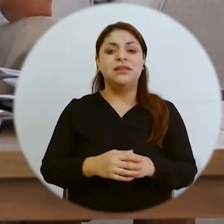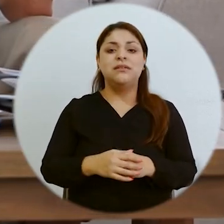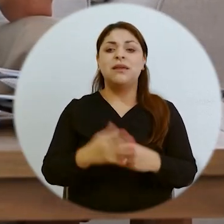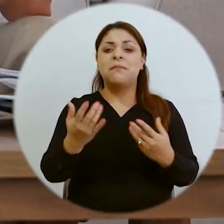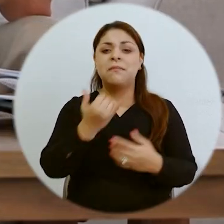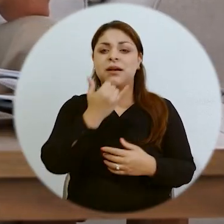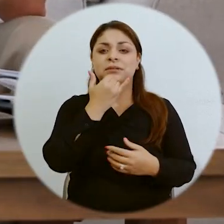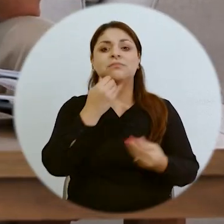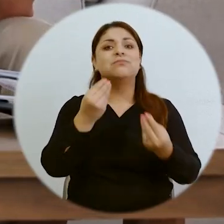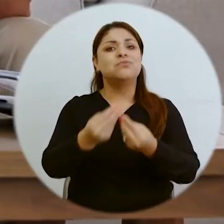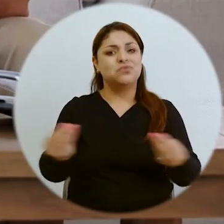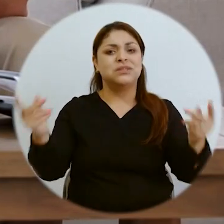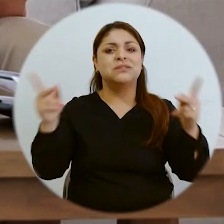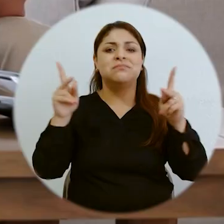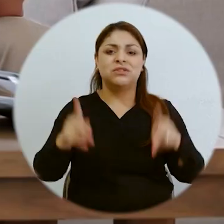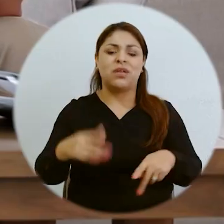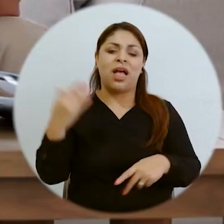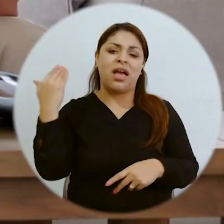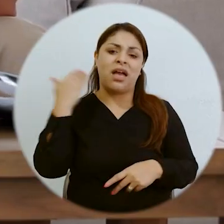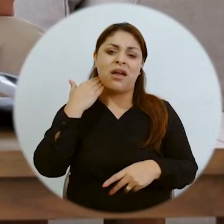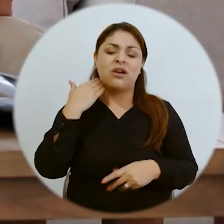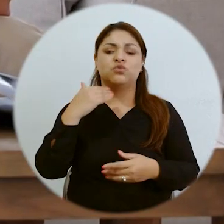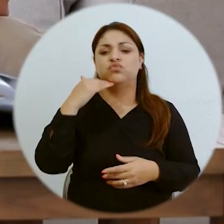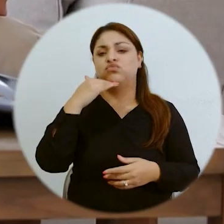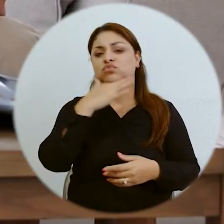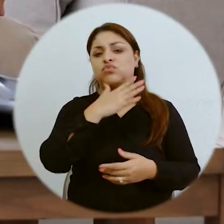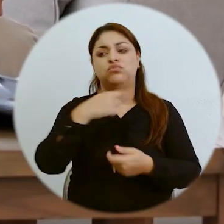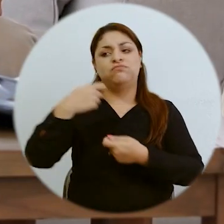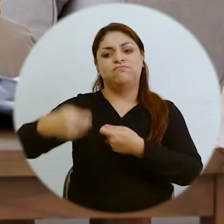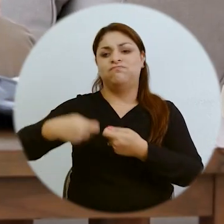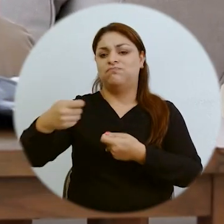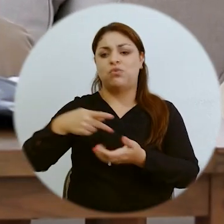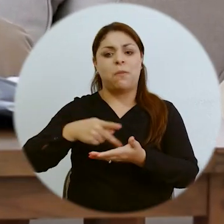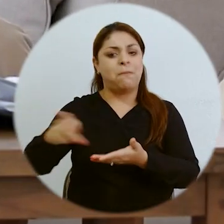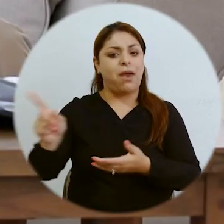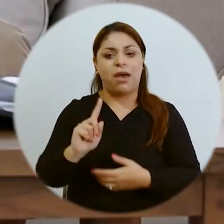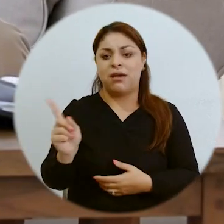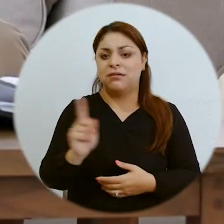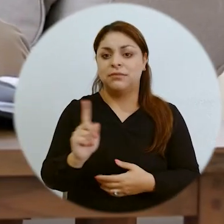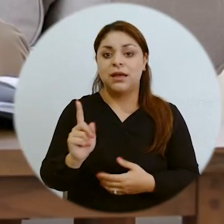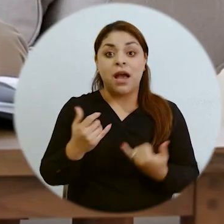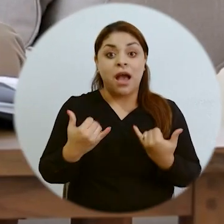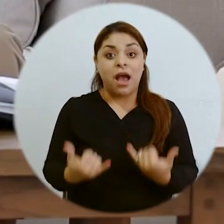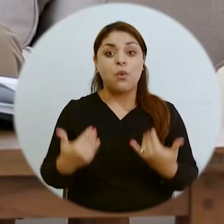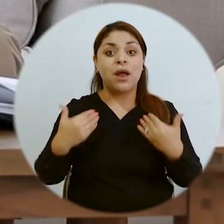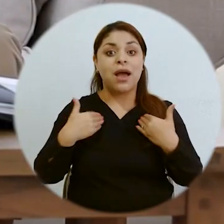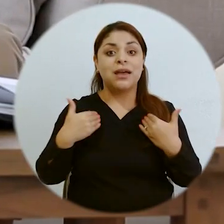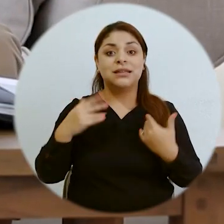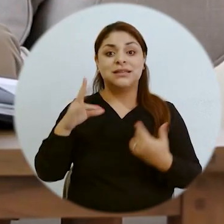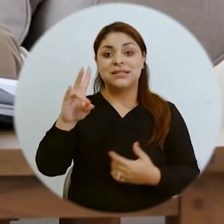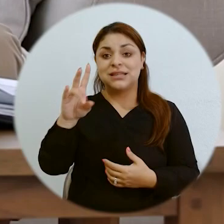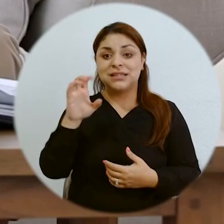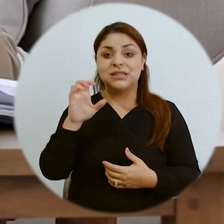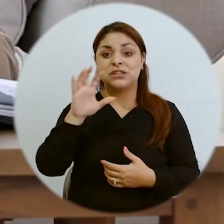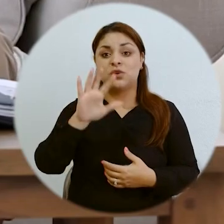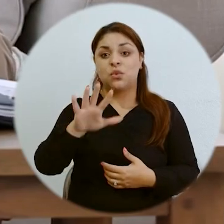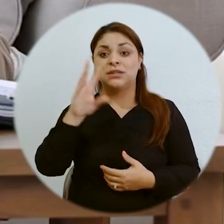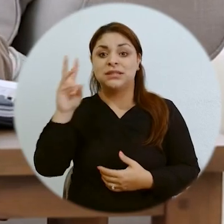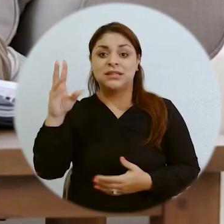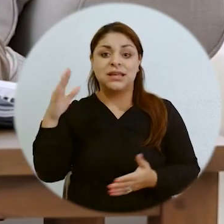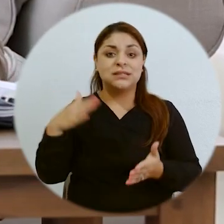la gente. No se puede prestarle dinero a alguien que no tiene capacidad de pago porque se le hace un daño. Entonces,